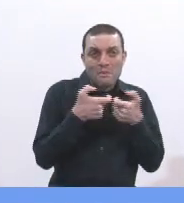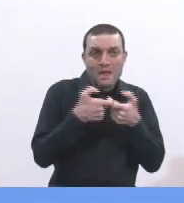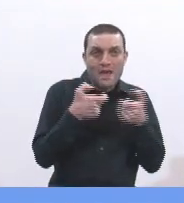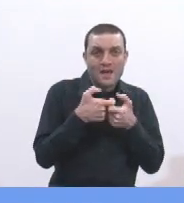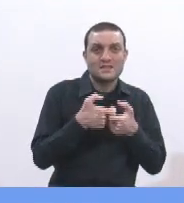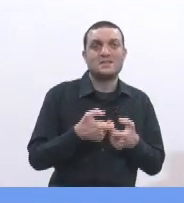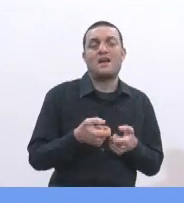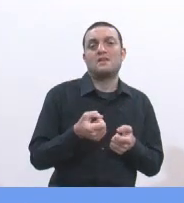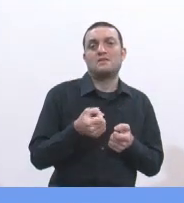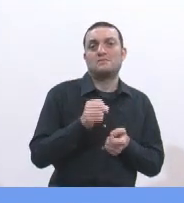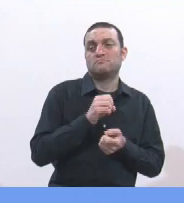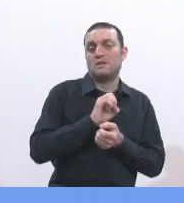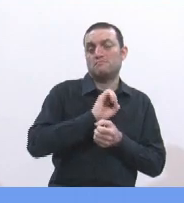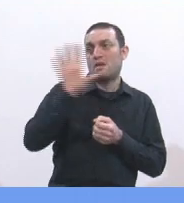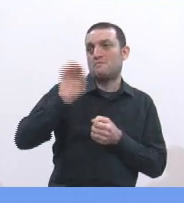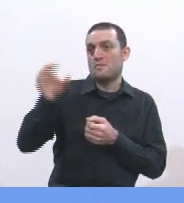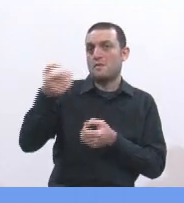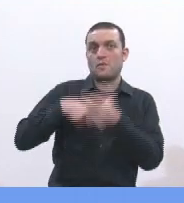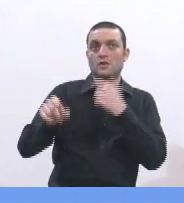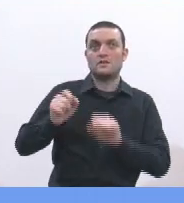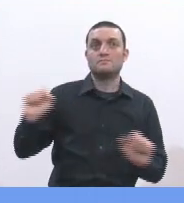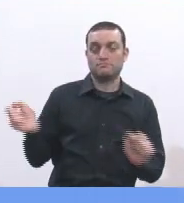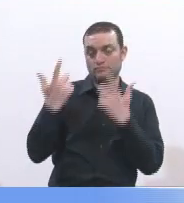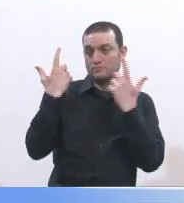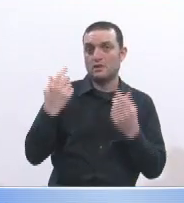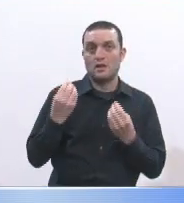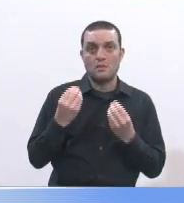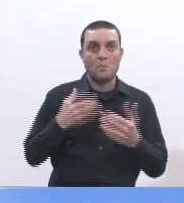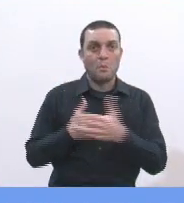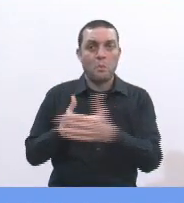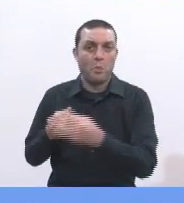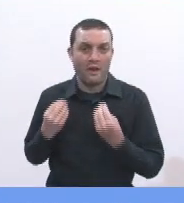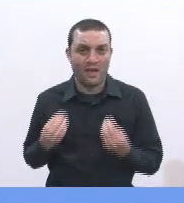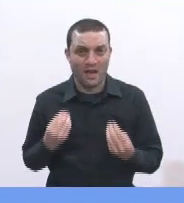ese bono fiscal en un momento de nuestro país necesita el ingreso de divisas